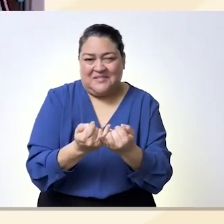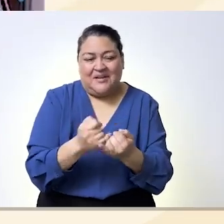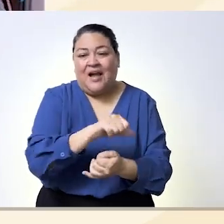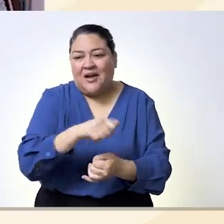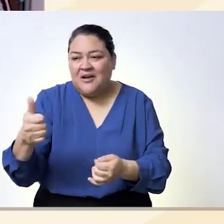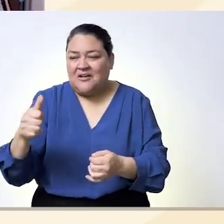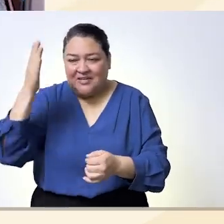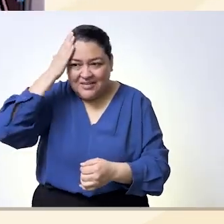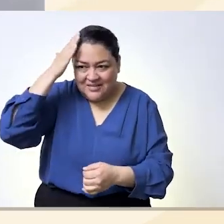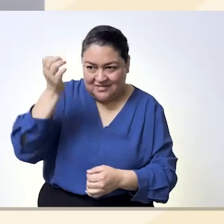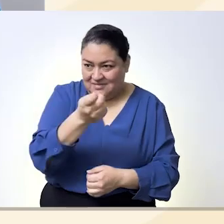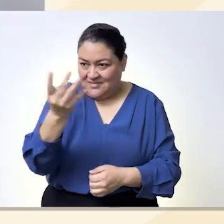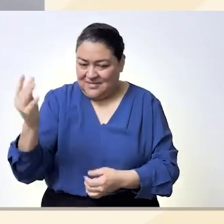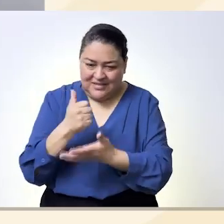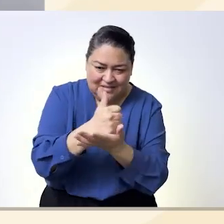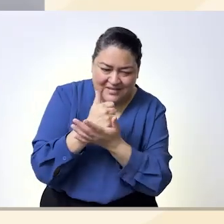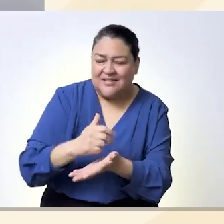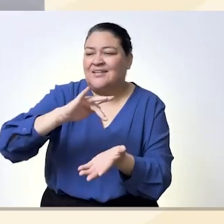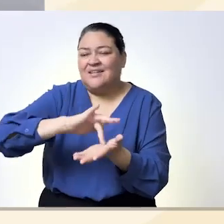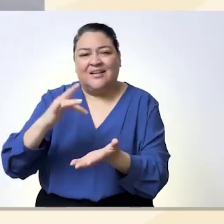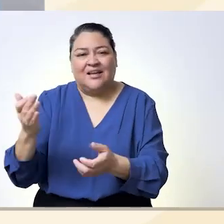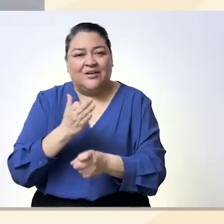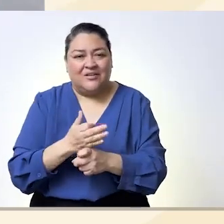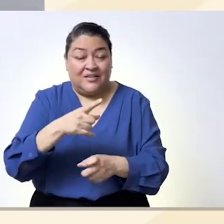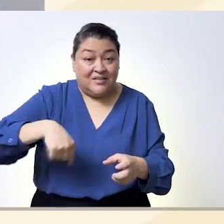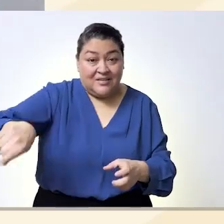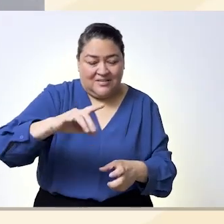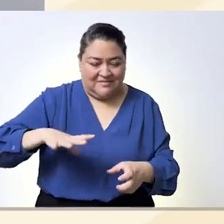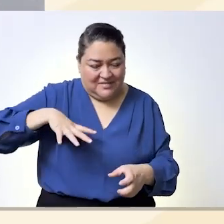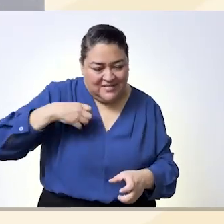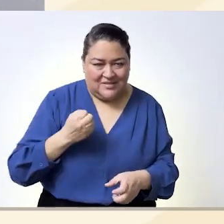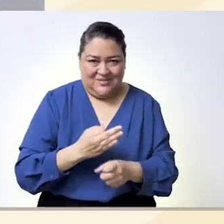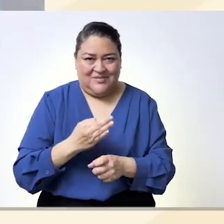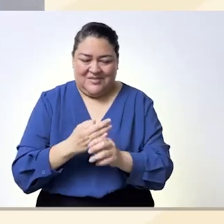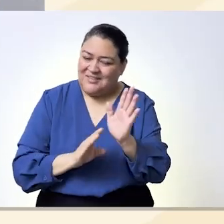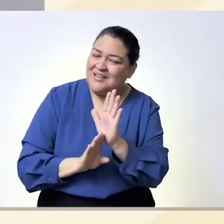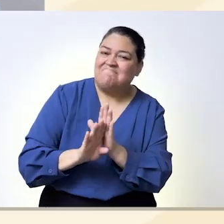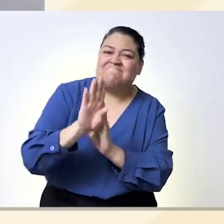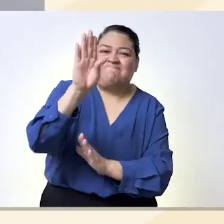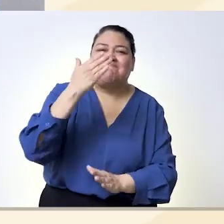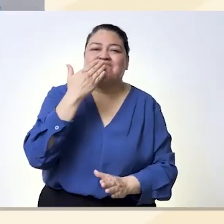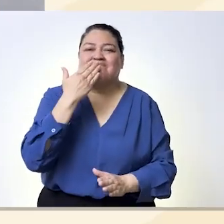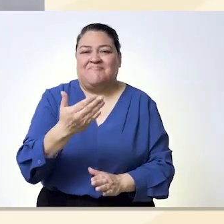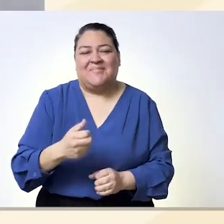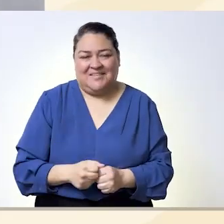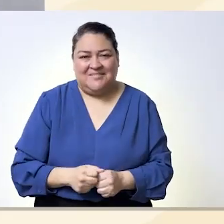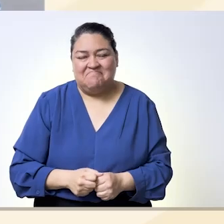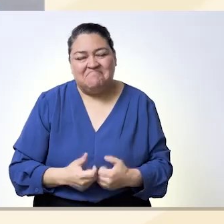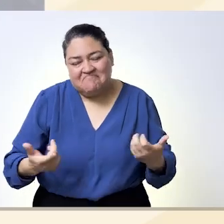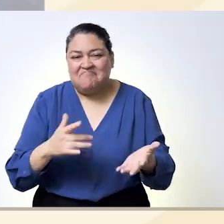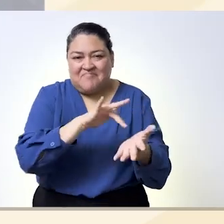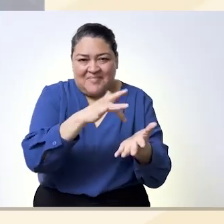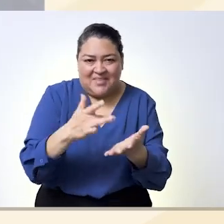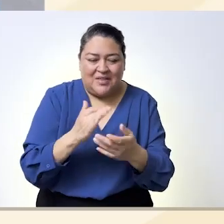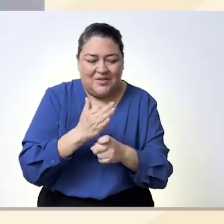personas que han hecho que esta lucha esté aquí hasta donde se ha logrado. Y pues nada más cerrar recordando, esta generación es